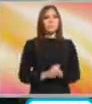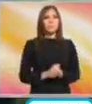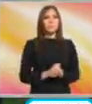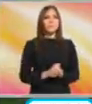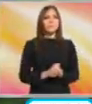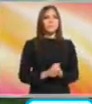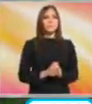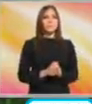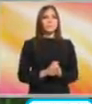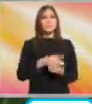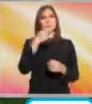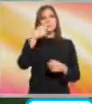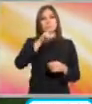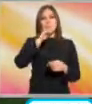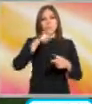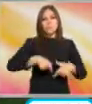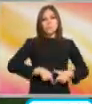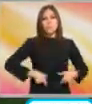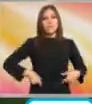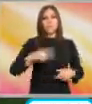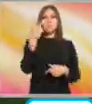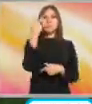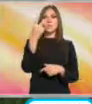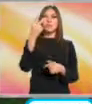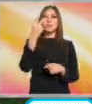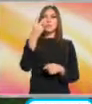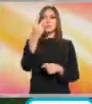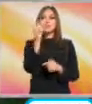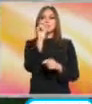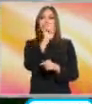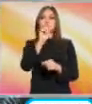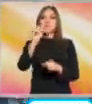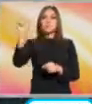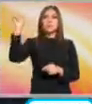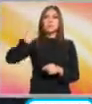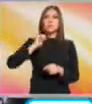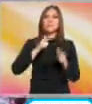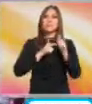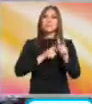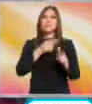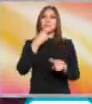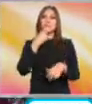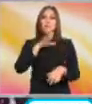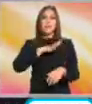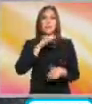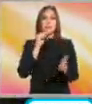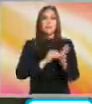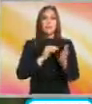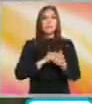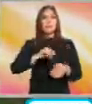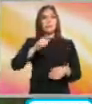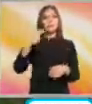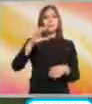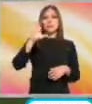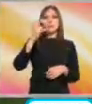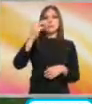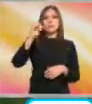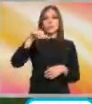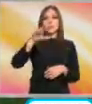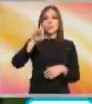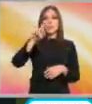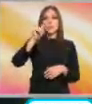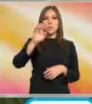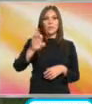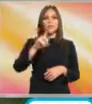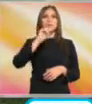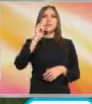mis ataderas y mis cintas son 2 piezas prehispánicas que seguimos manteniendo. Mi chincuete, que significa la dualidad que